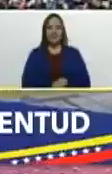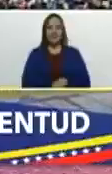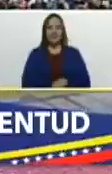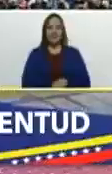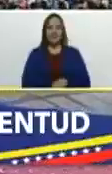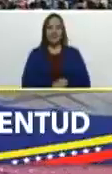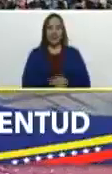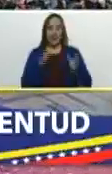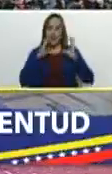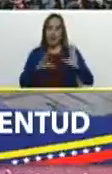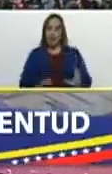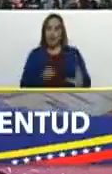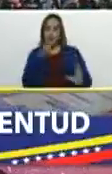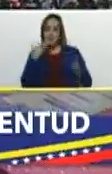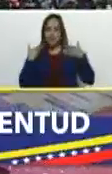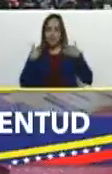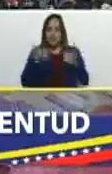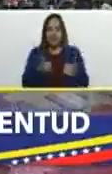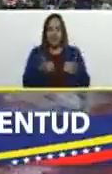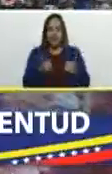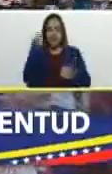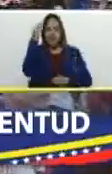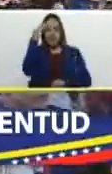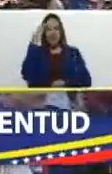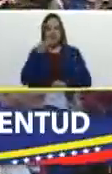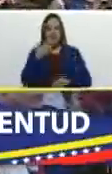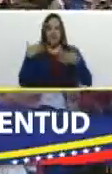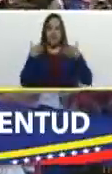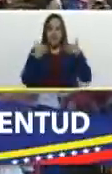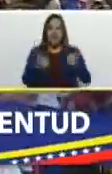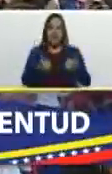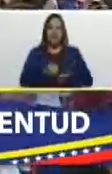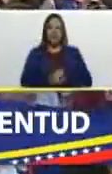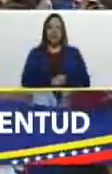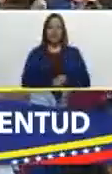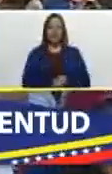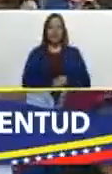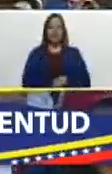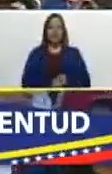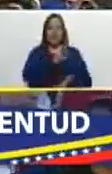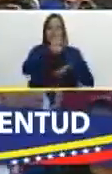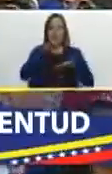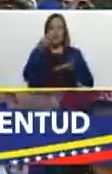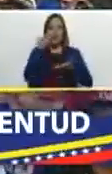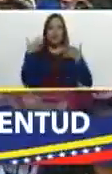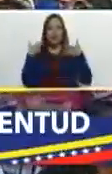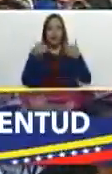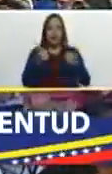Cuerpo sano, mente sana, espíritu sano.